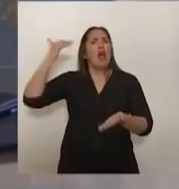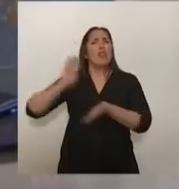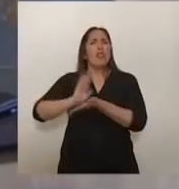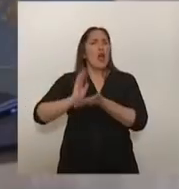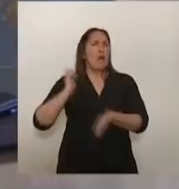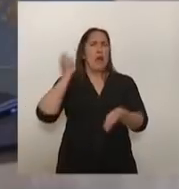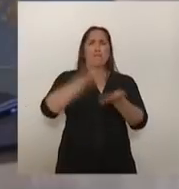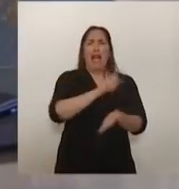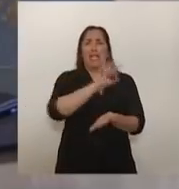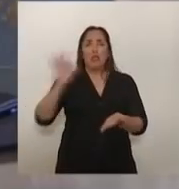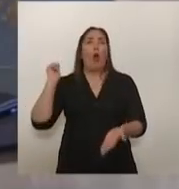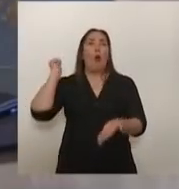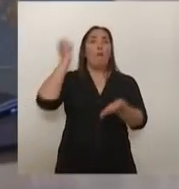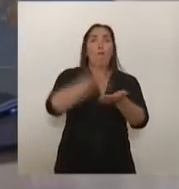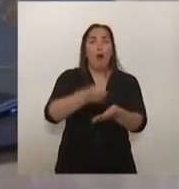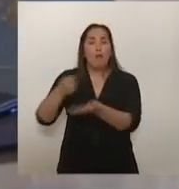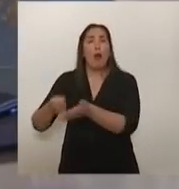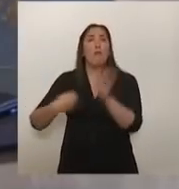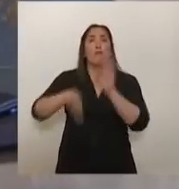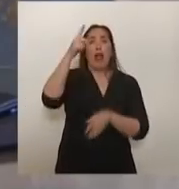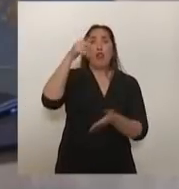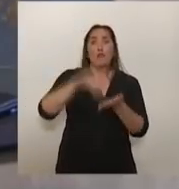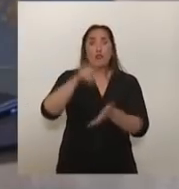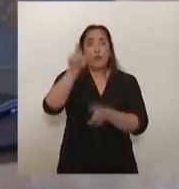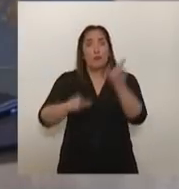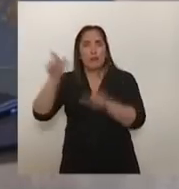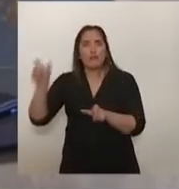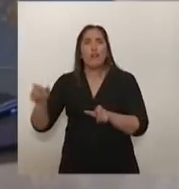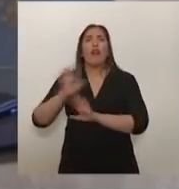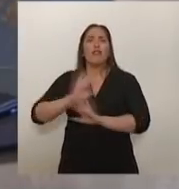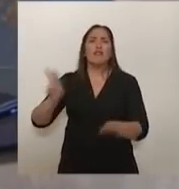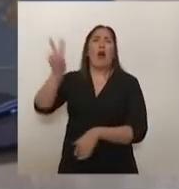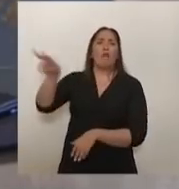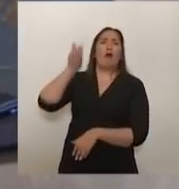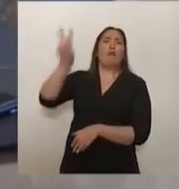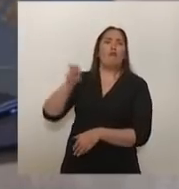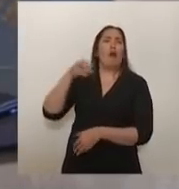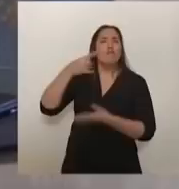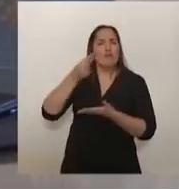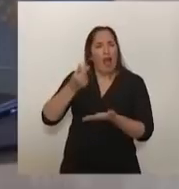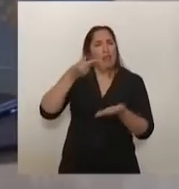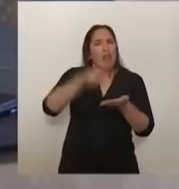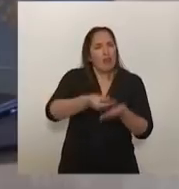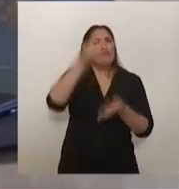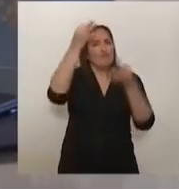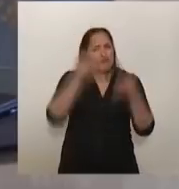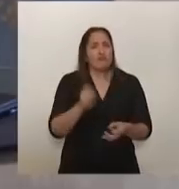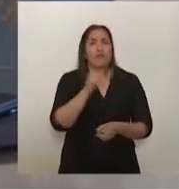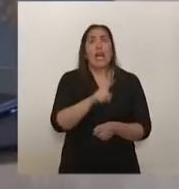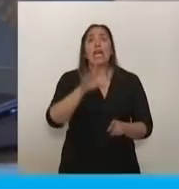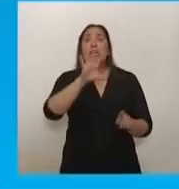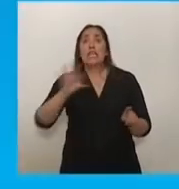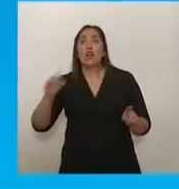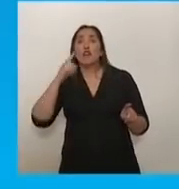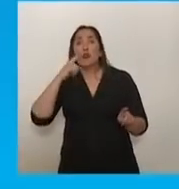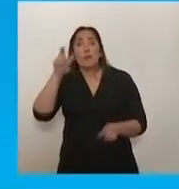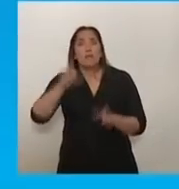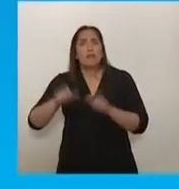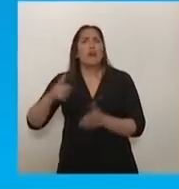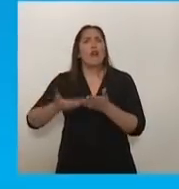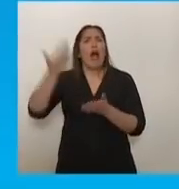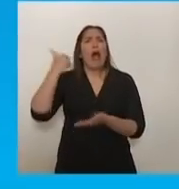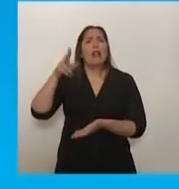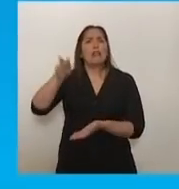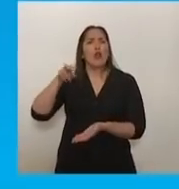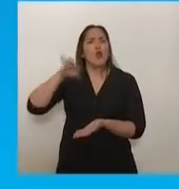más de 1 millón de jubilados finalmente está cobrando lo que le corresponde. 500.000 dejaron de cobrar la mínima.